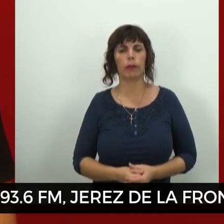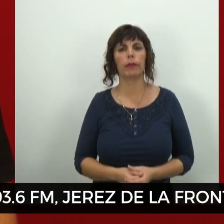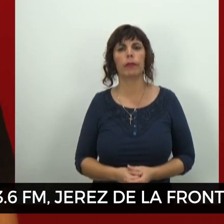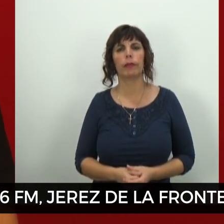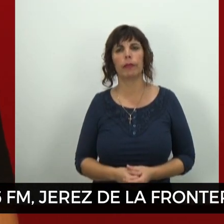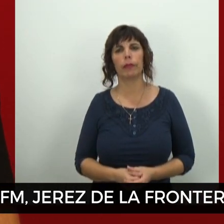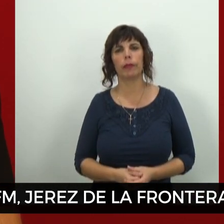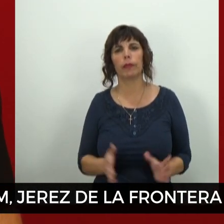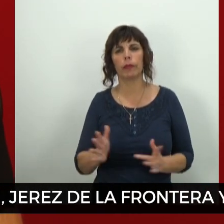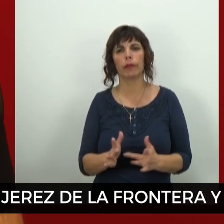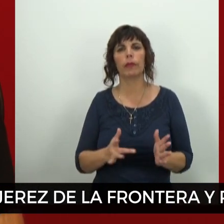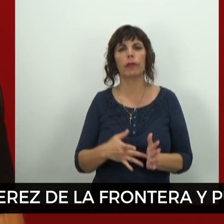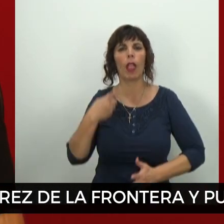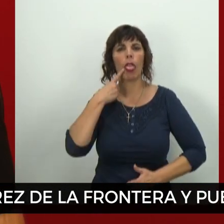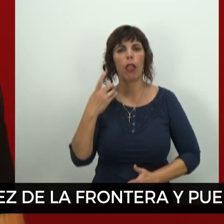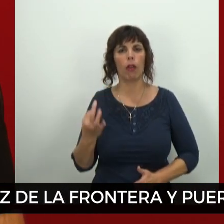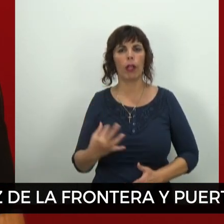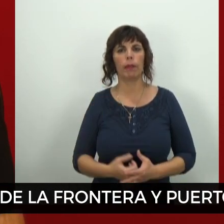Y Jesucristo dijo,